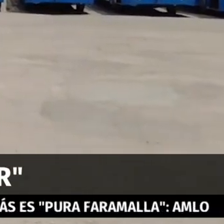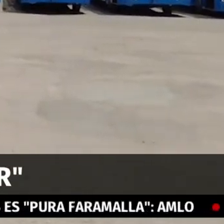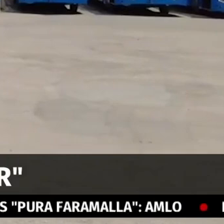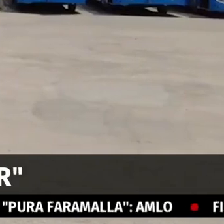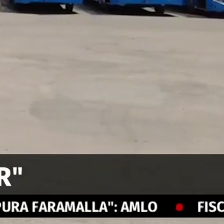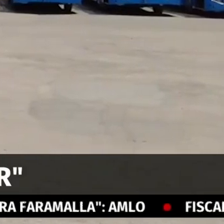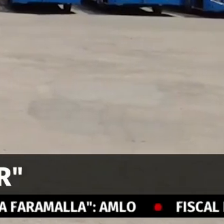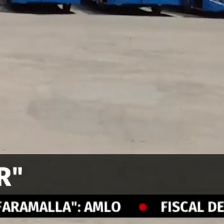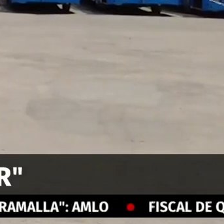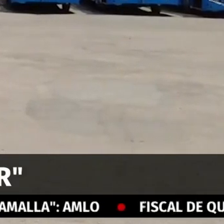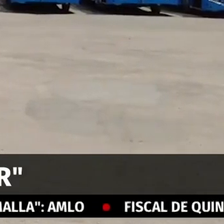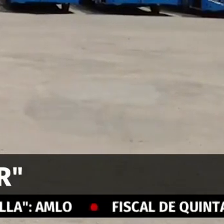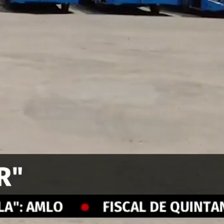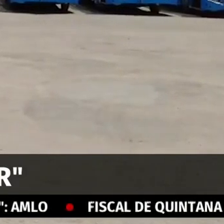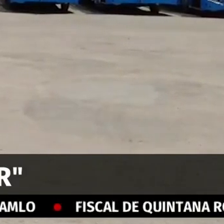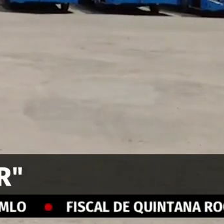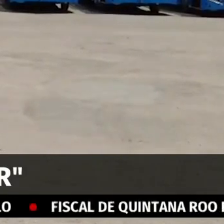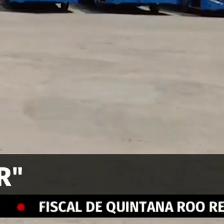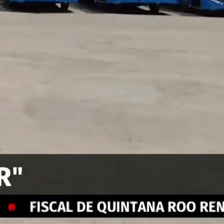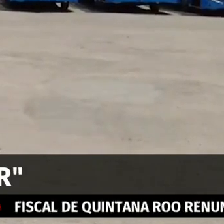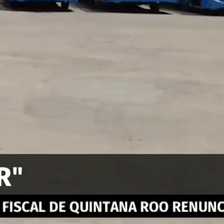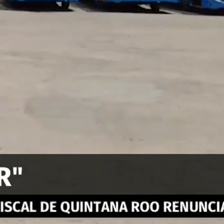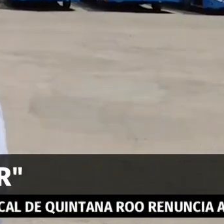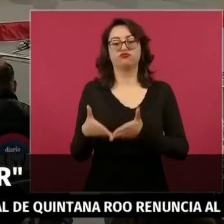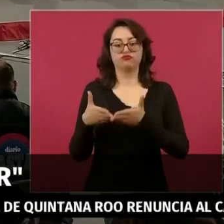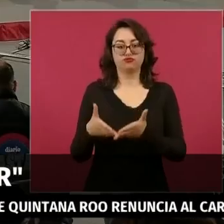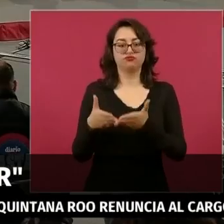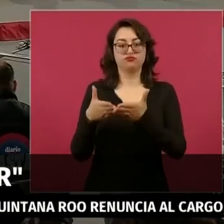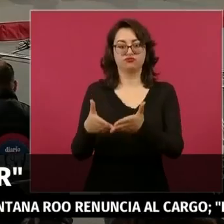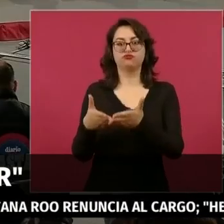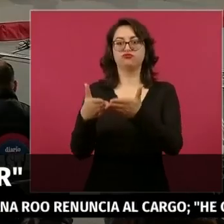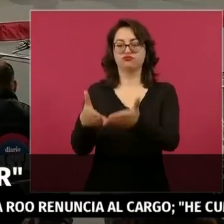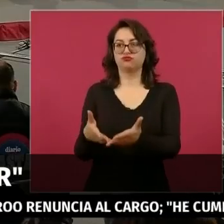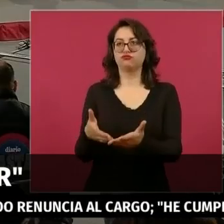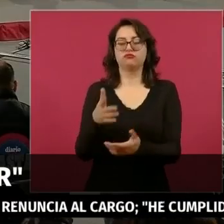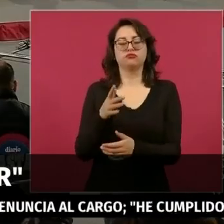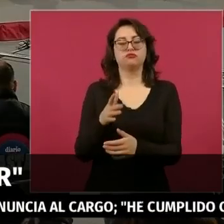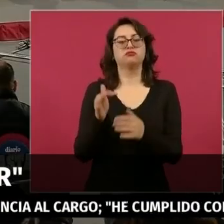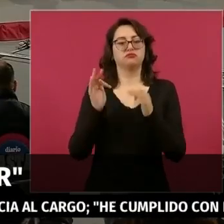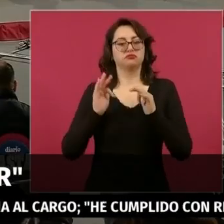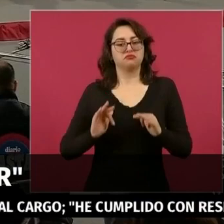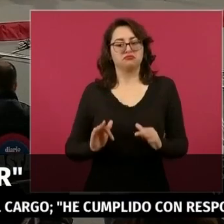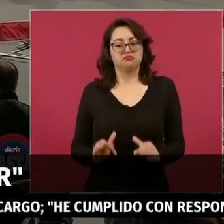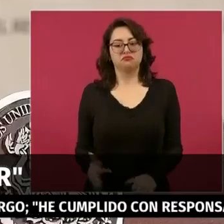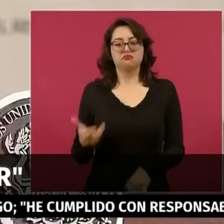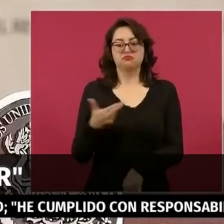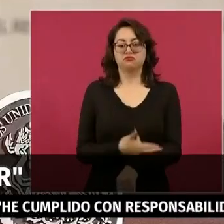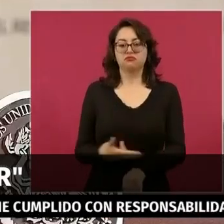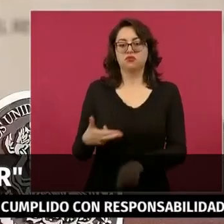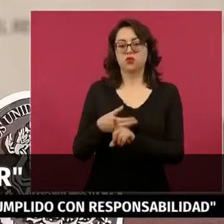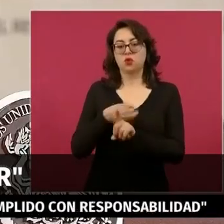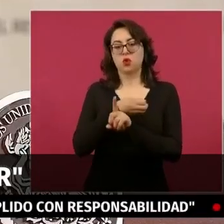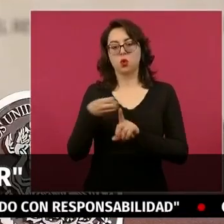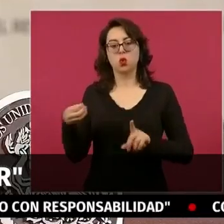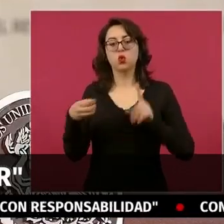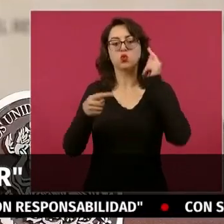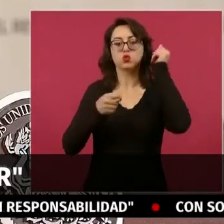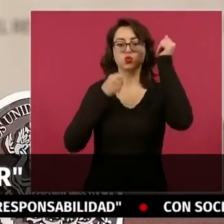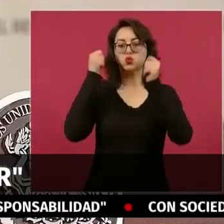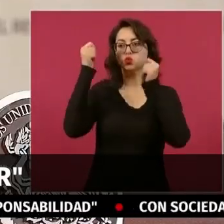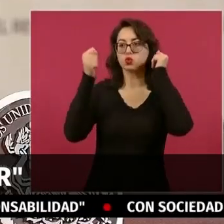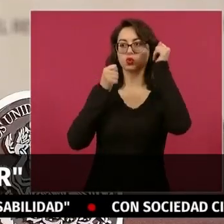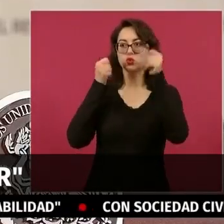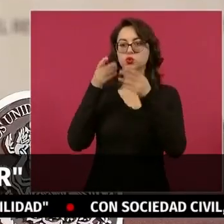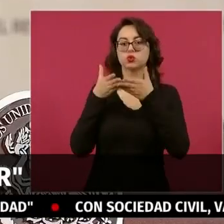también creo que hoy la alianza no merece tener un candidato o candidata de tiempo completo no el tema de ser